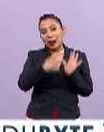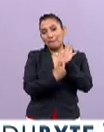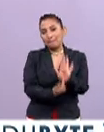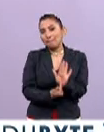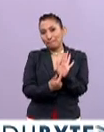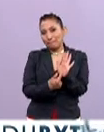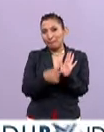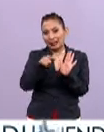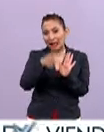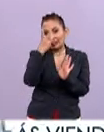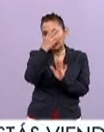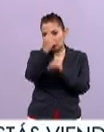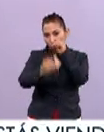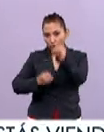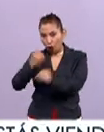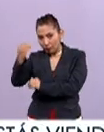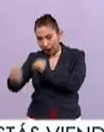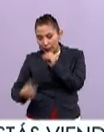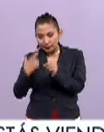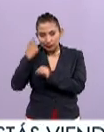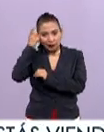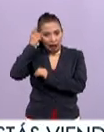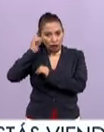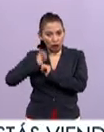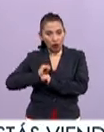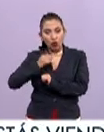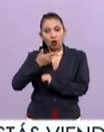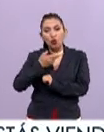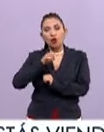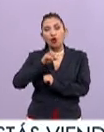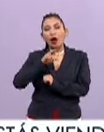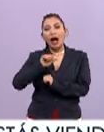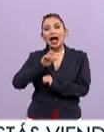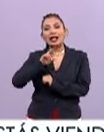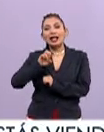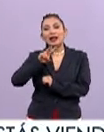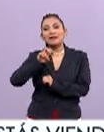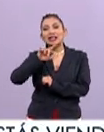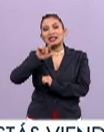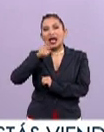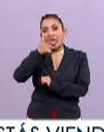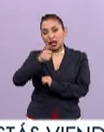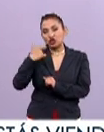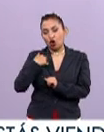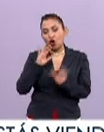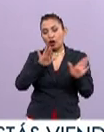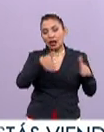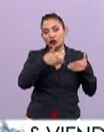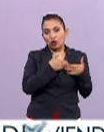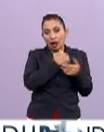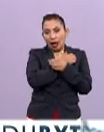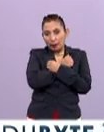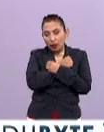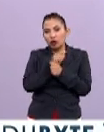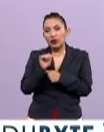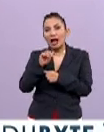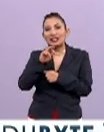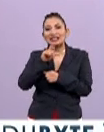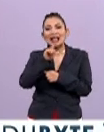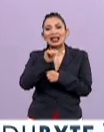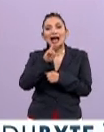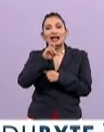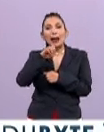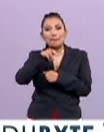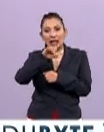presentar tres obras dirigidas por Hugo Arrevillaga, y yo formo parte de Clausura del Amor junto con Arcelia Ramírez,